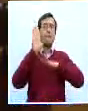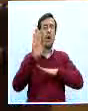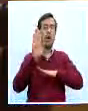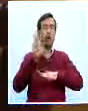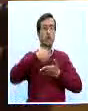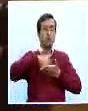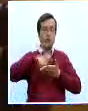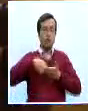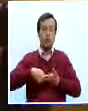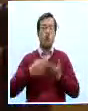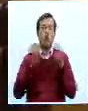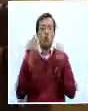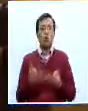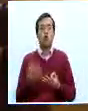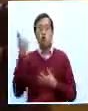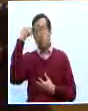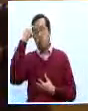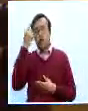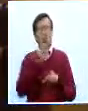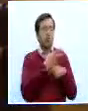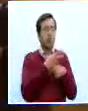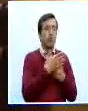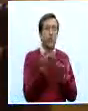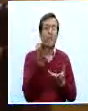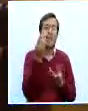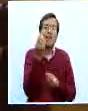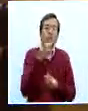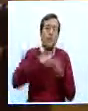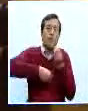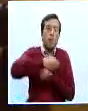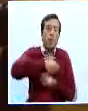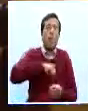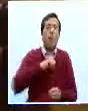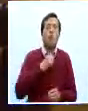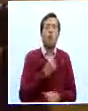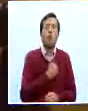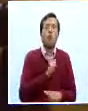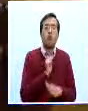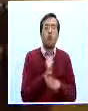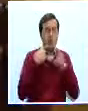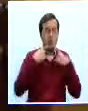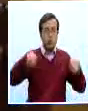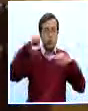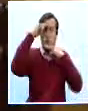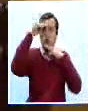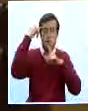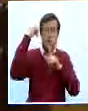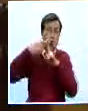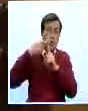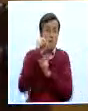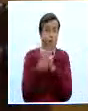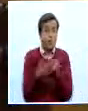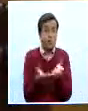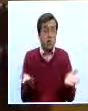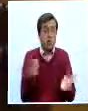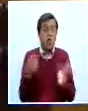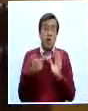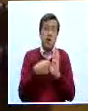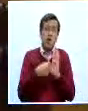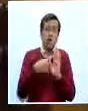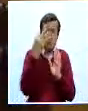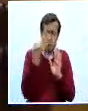que firmamos entre estado y sector productivo es de seguir invirtiendo en este país y una noticia positiva eh nosotros que estamos al día con lo que es el IVA que